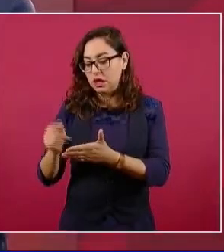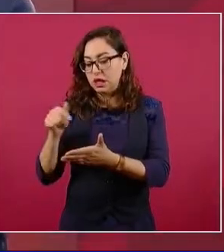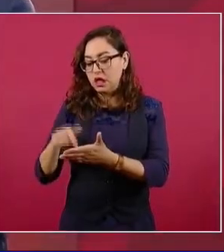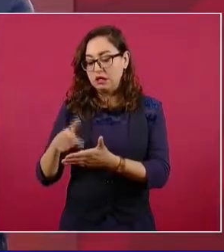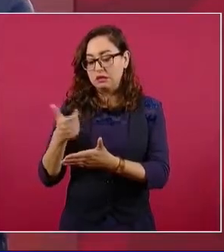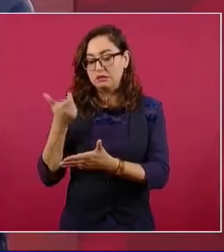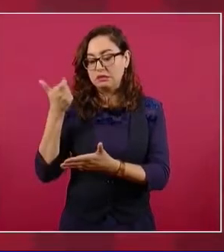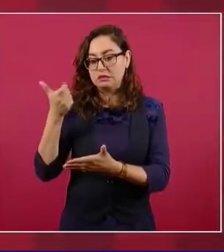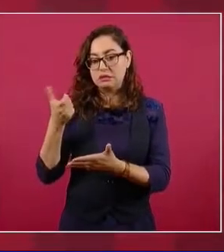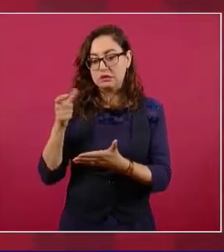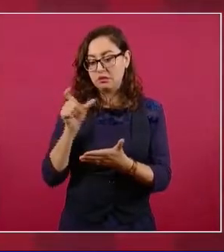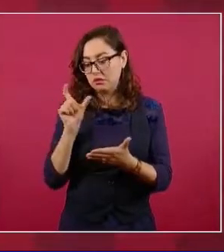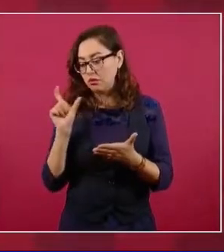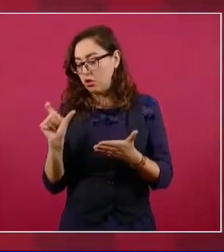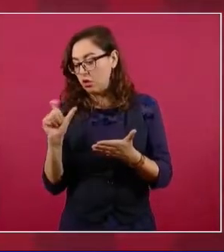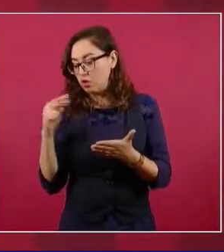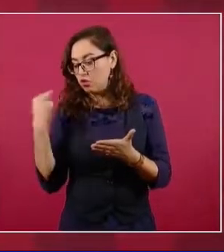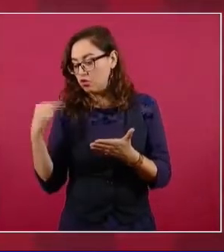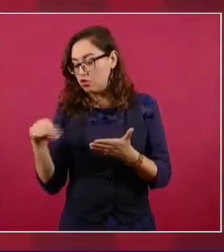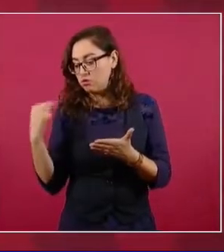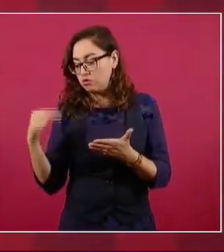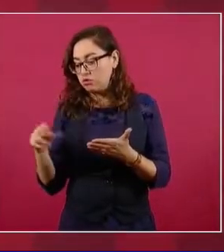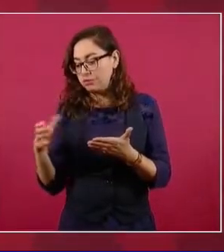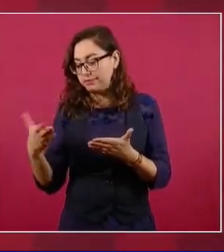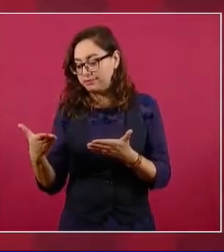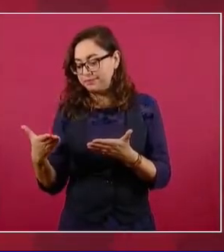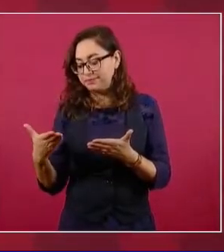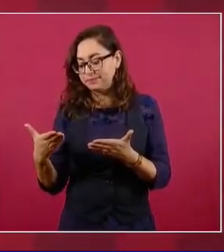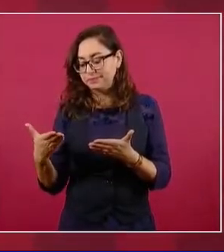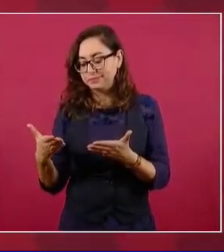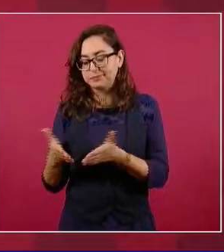de la cartera, y le habló y le dijo: